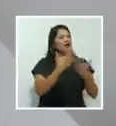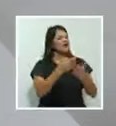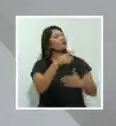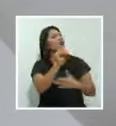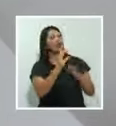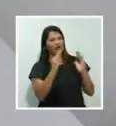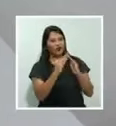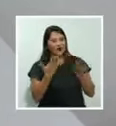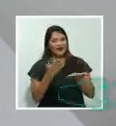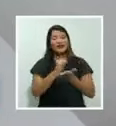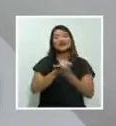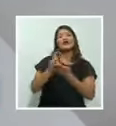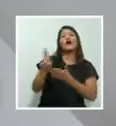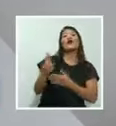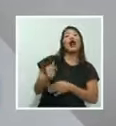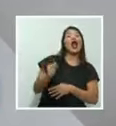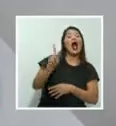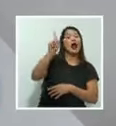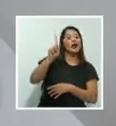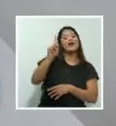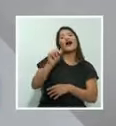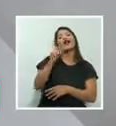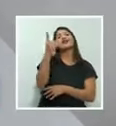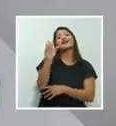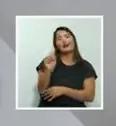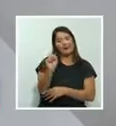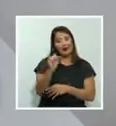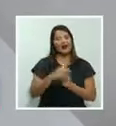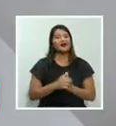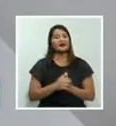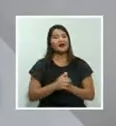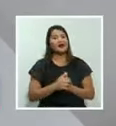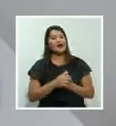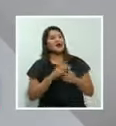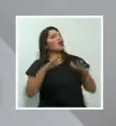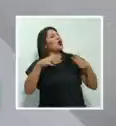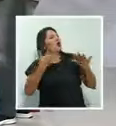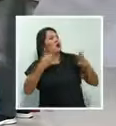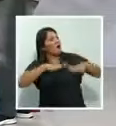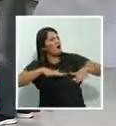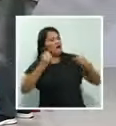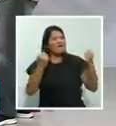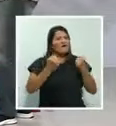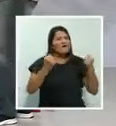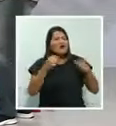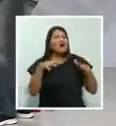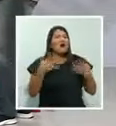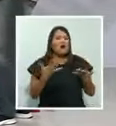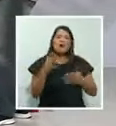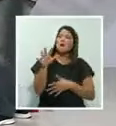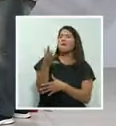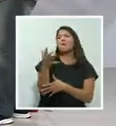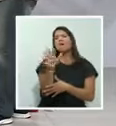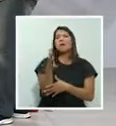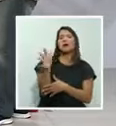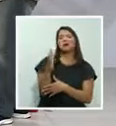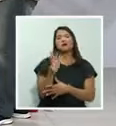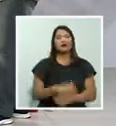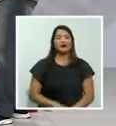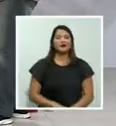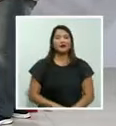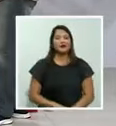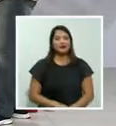viene, don Isidro? De San Rafael arriba de Desamparados. San Rafael arriba de Desamparados. ¿Qué tal está la zona? ¿Frito? ¿Cómo está? Más o menos está. Más o